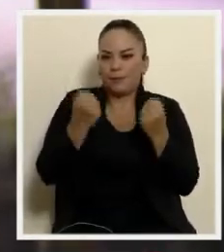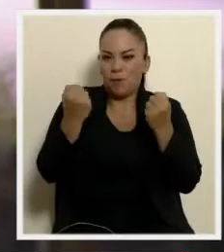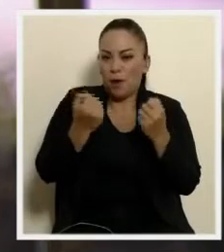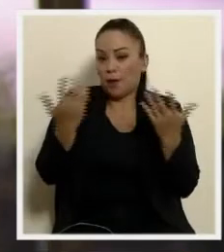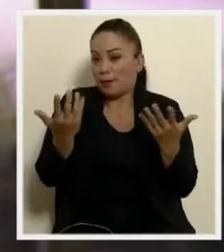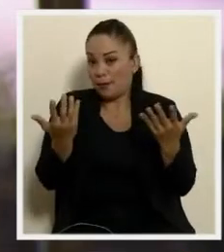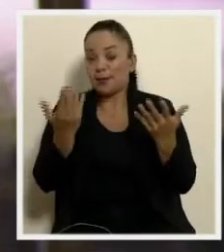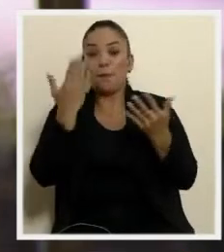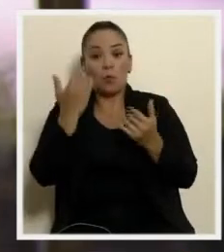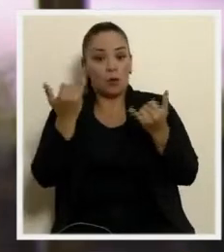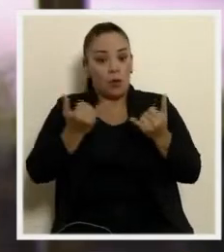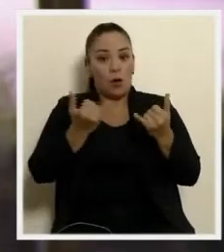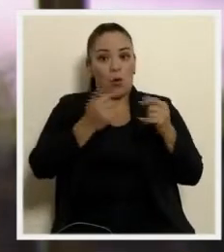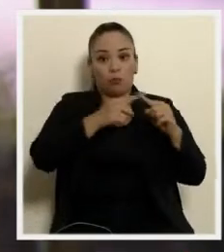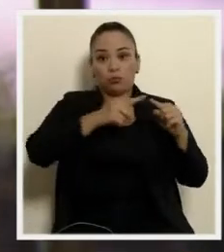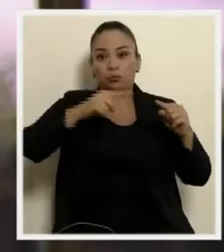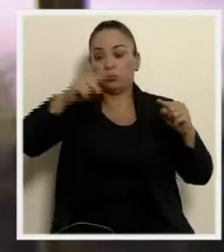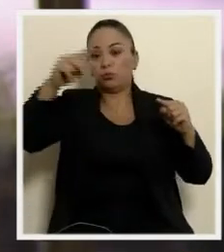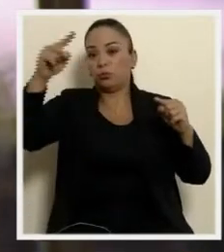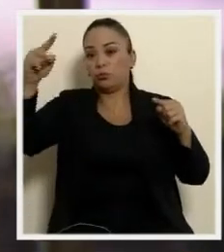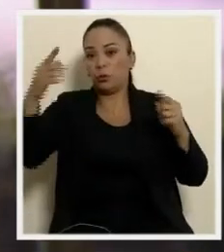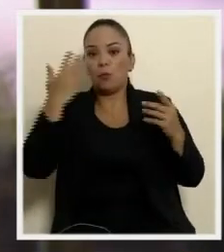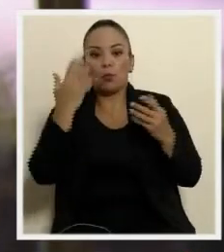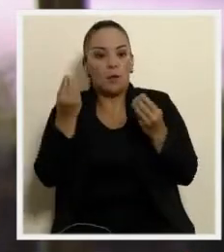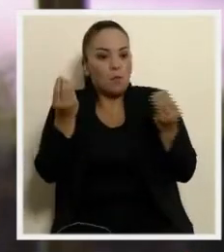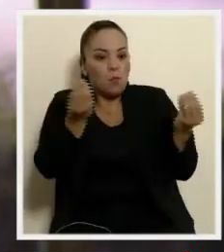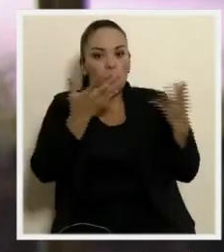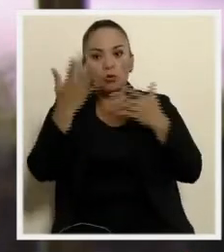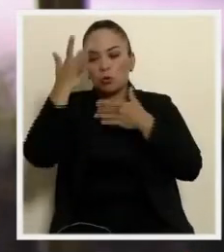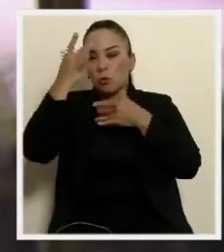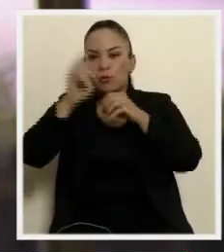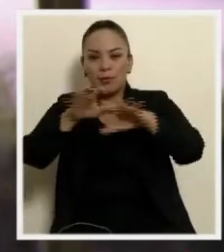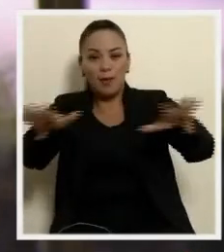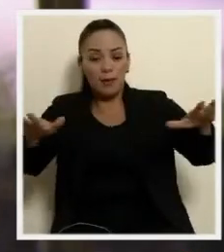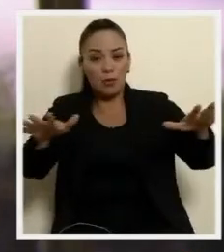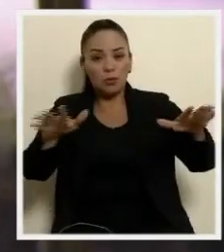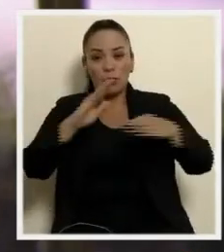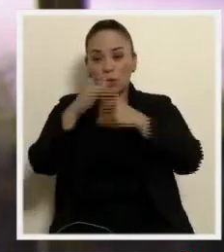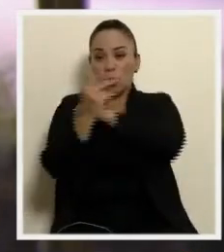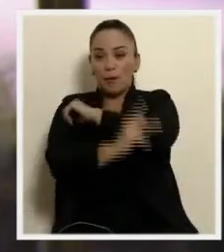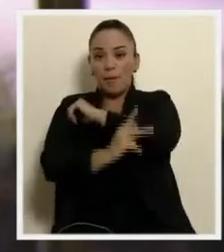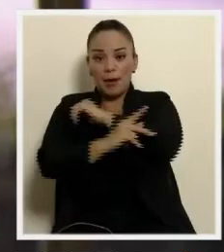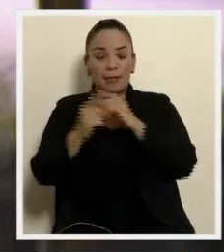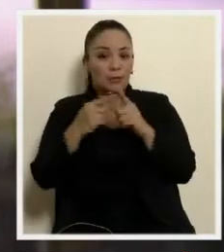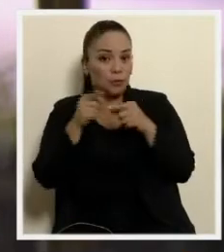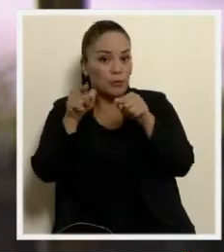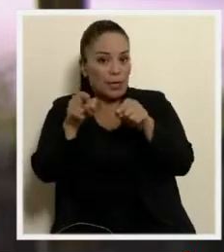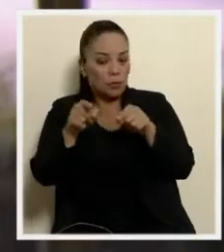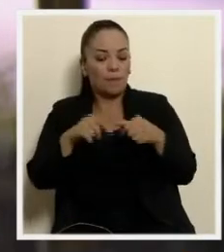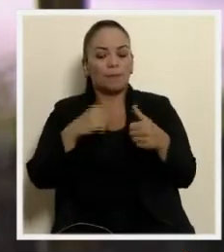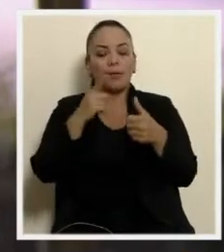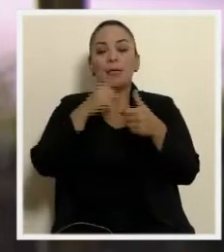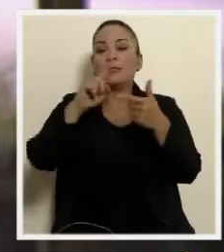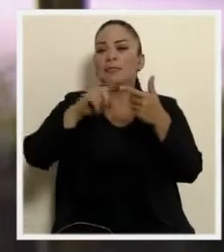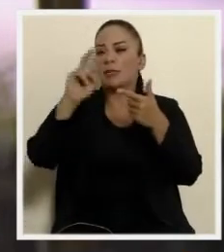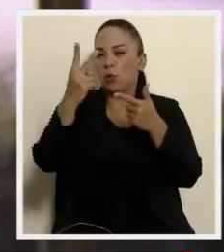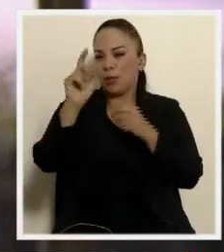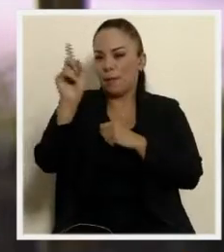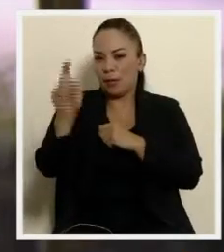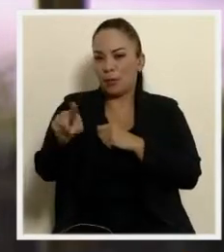que se percibe se está dando de contagios a nivel nacional. Segundo, don Alexander,